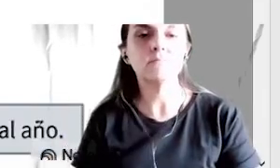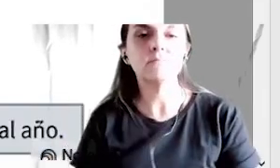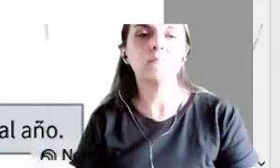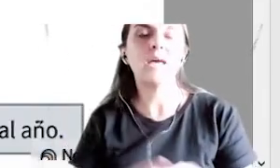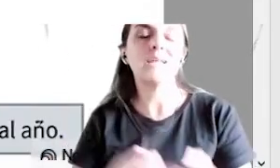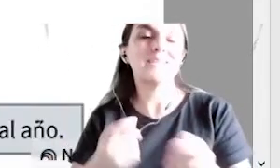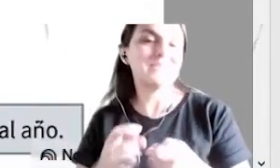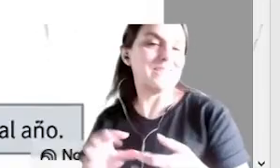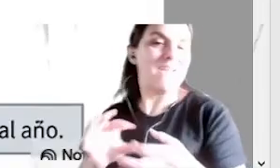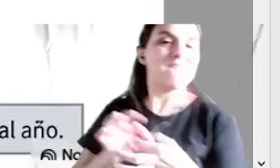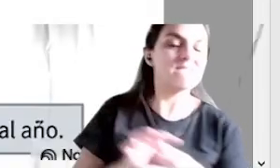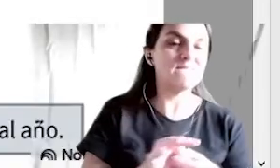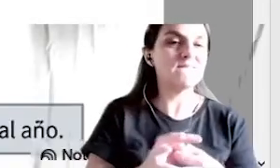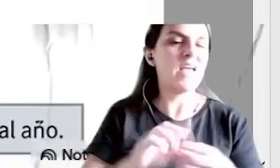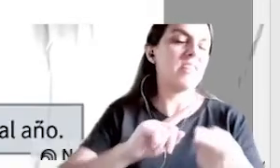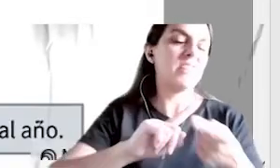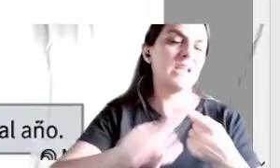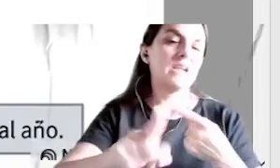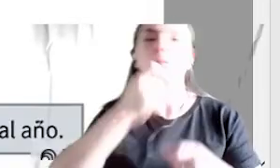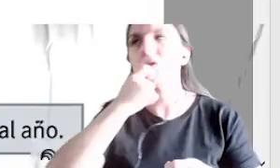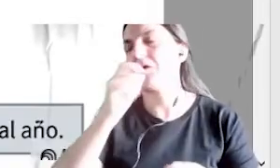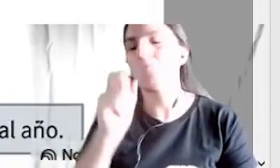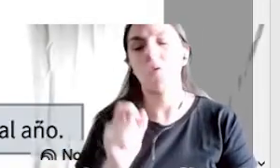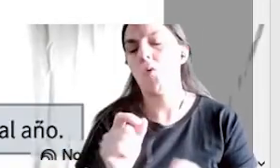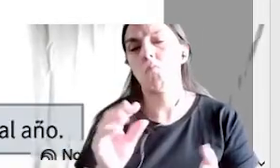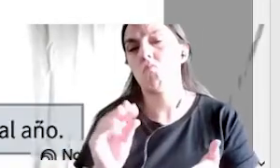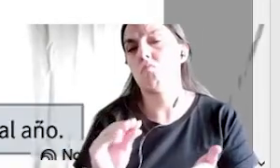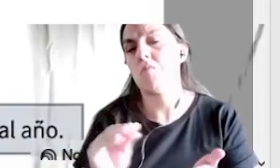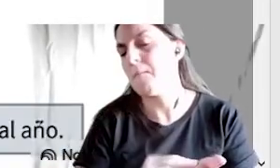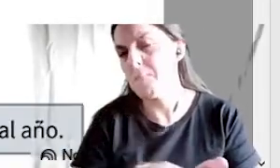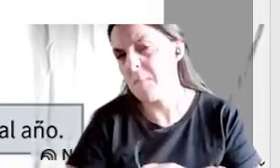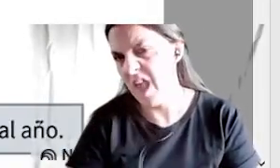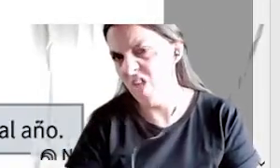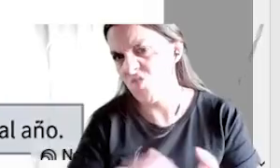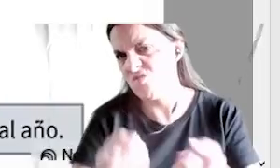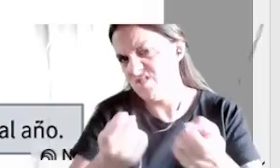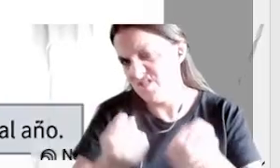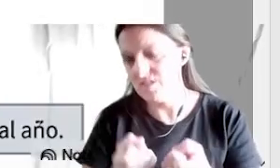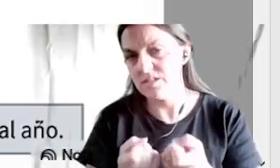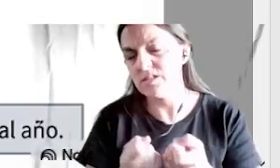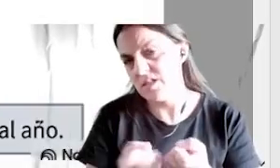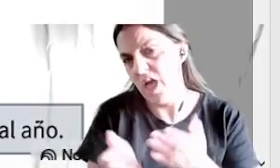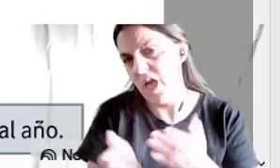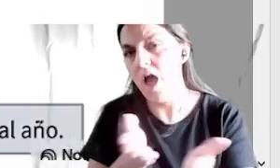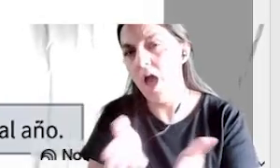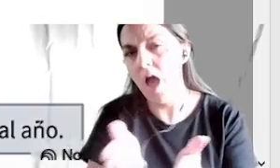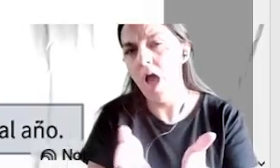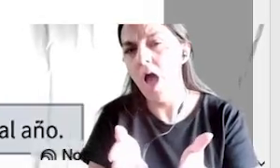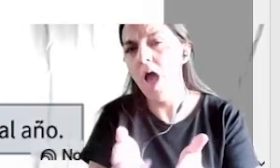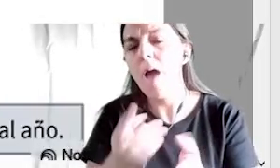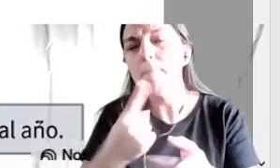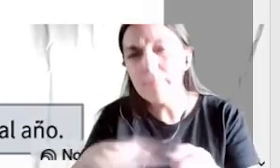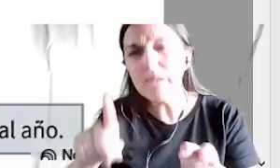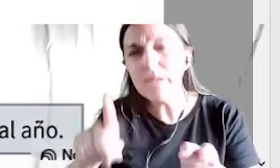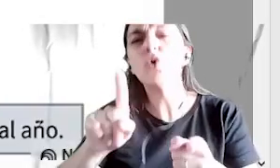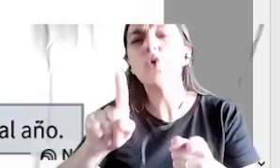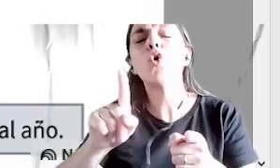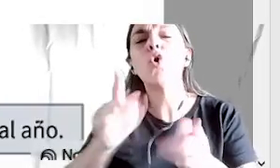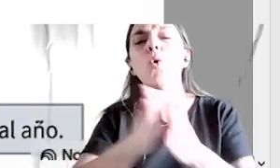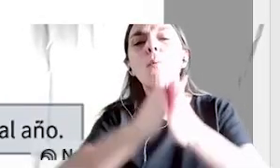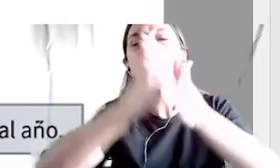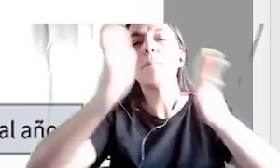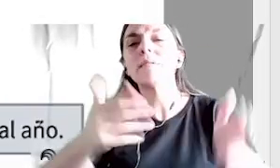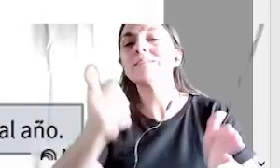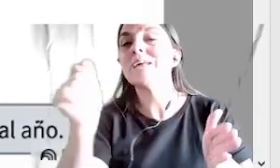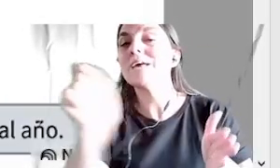directa o por empleados, esta prestación tiene que suceder en un lapso superior a 6